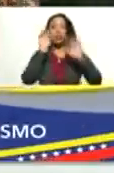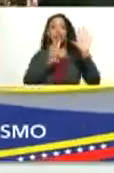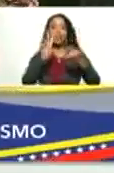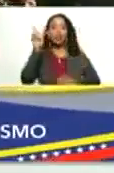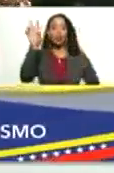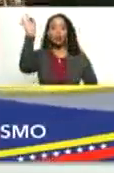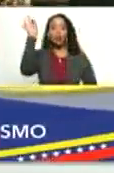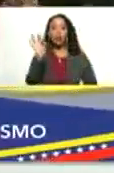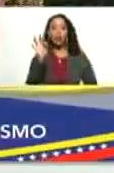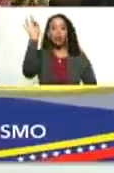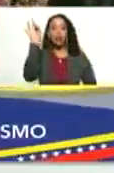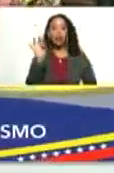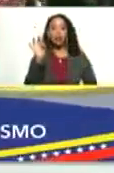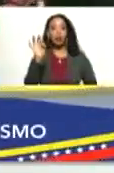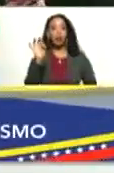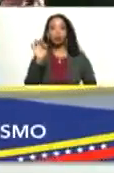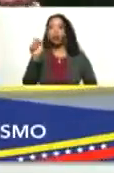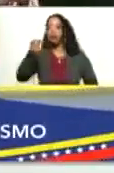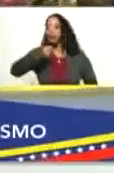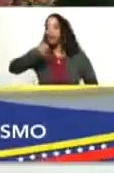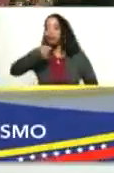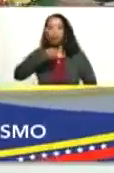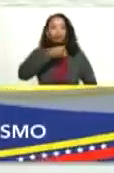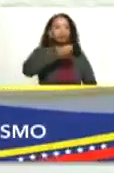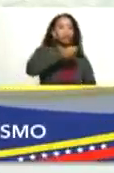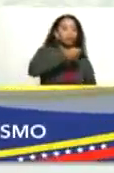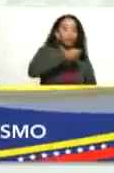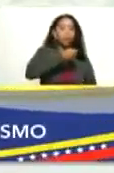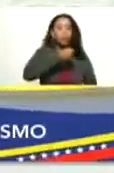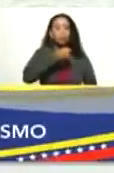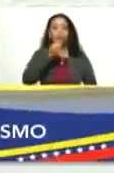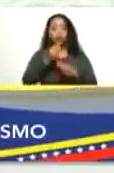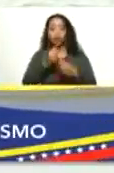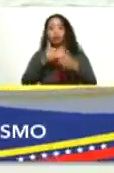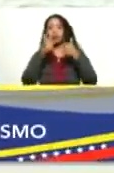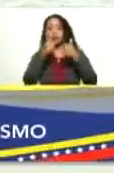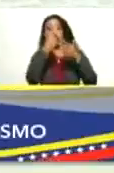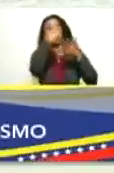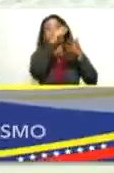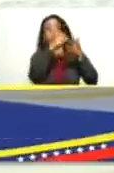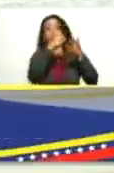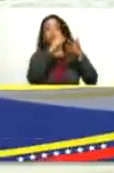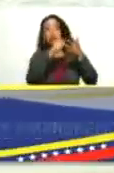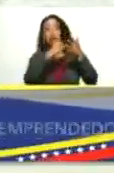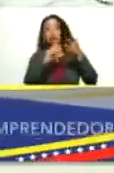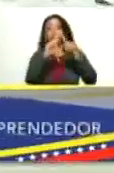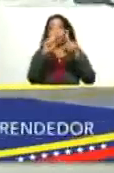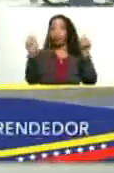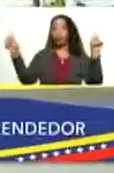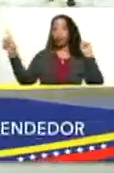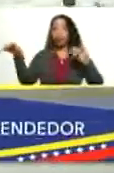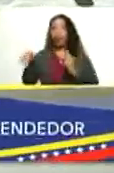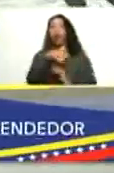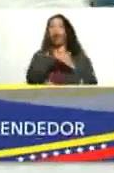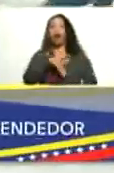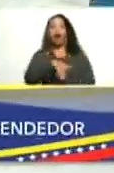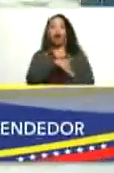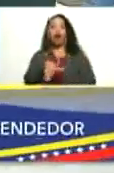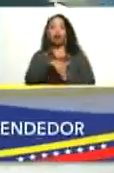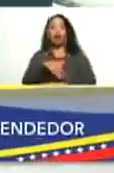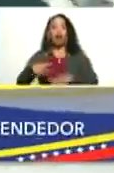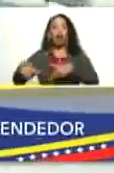71.72% de los entrevistados, de los turistas, calificó de muy bueno y bueno el entorno urbano ubicado en su